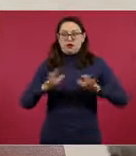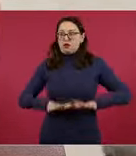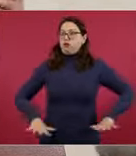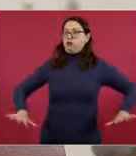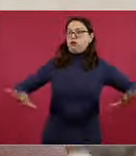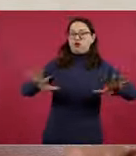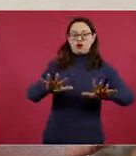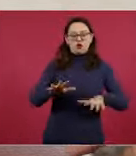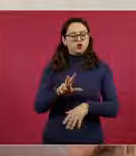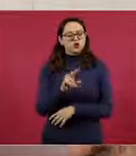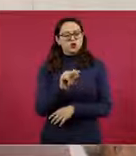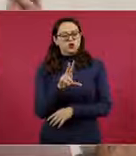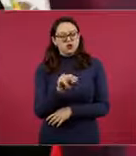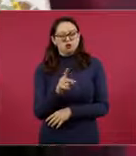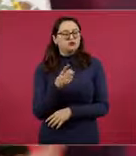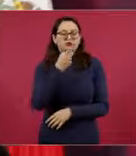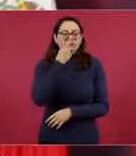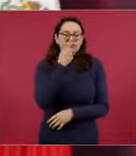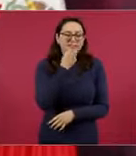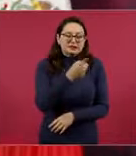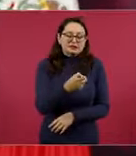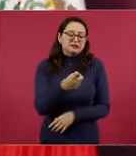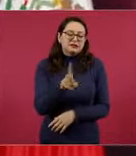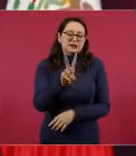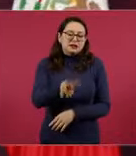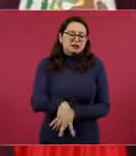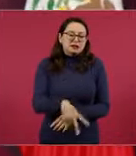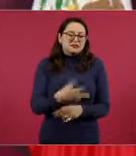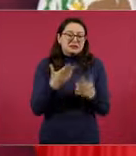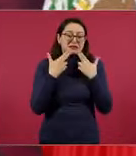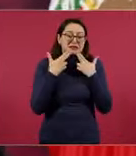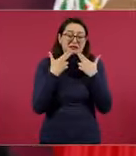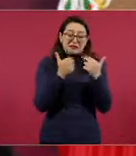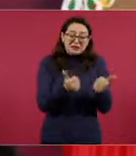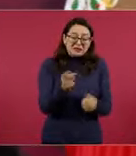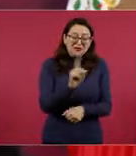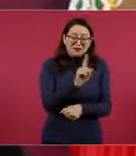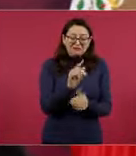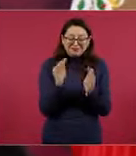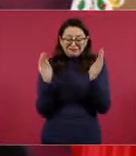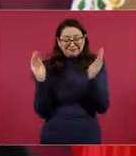pero también aclarar, ¿no?, de que no es un rancho, es una quinta,